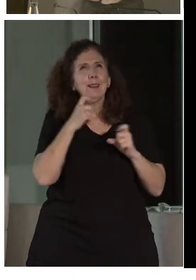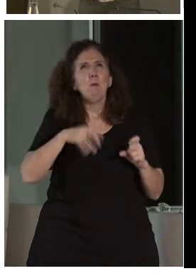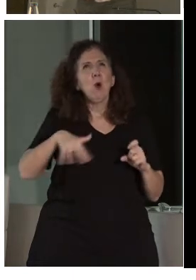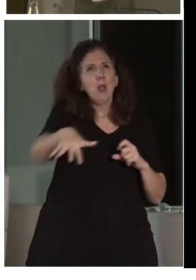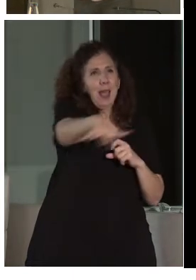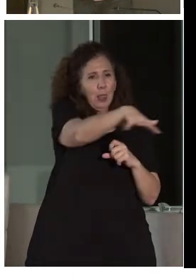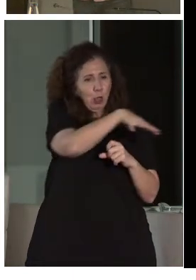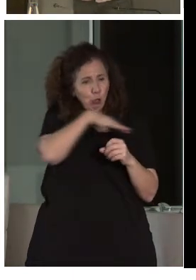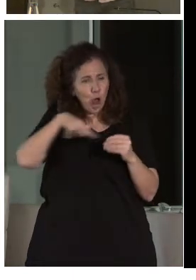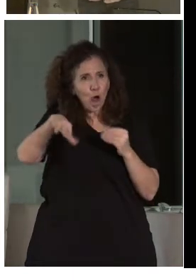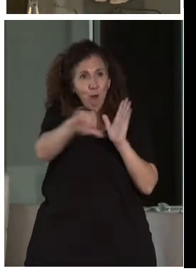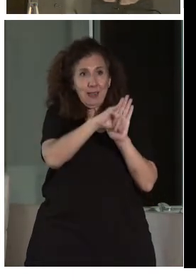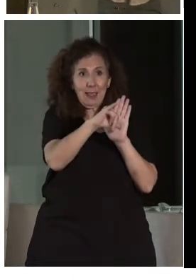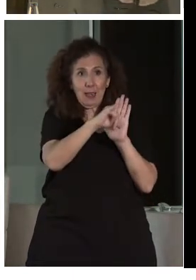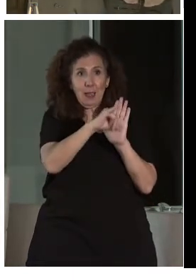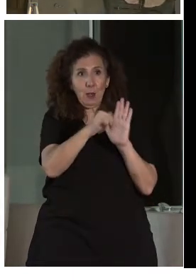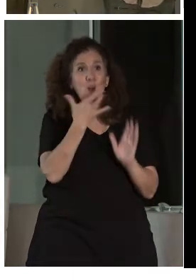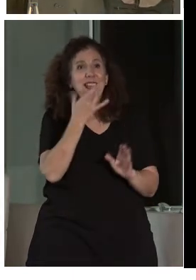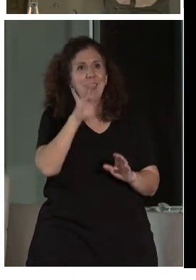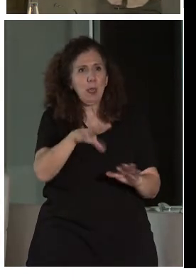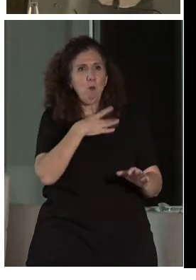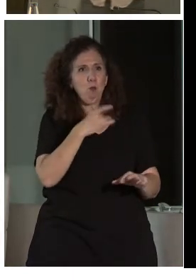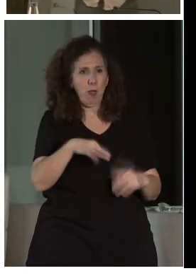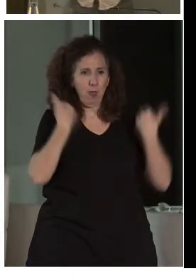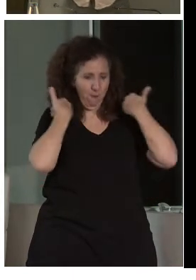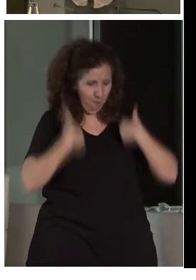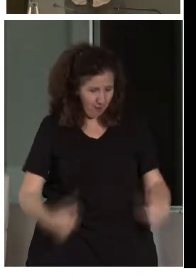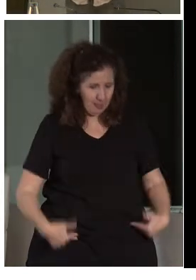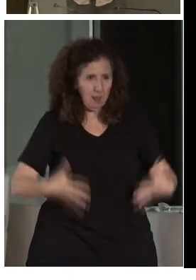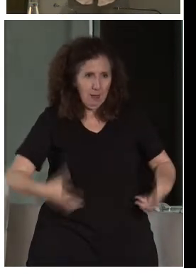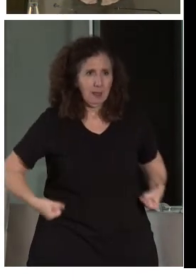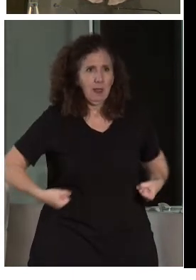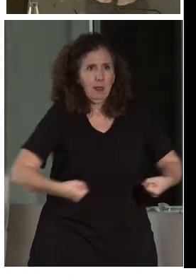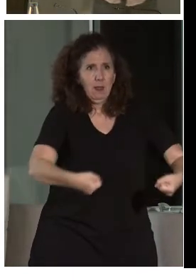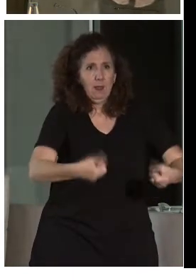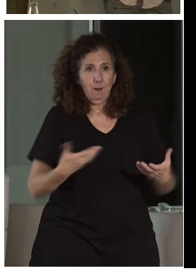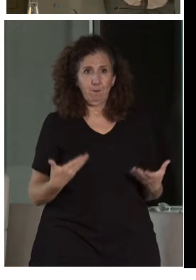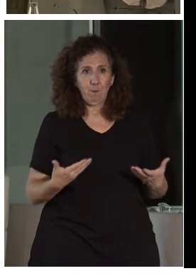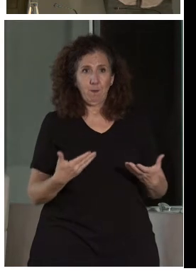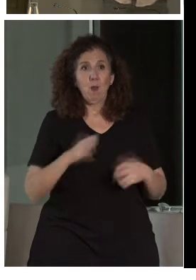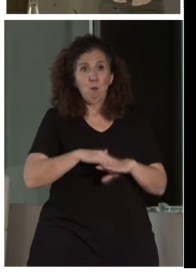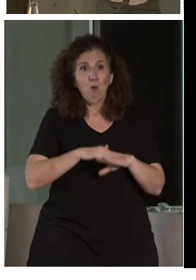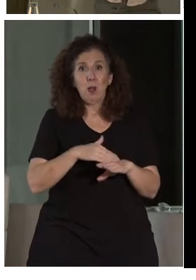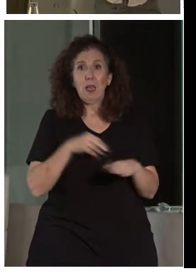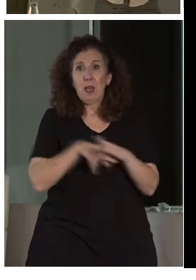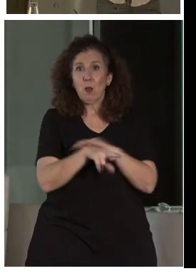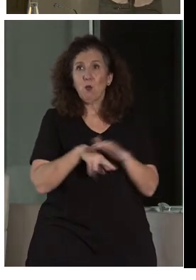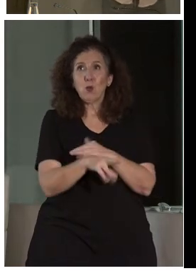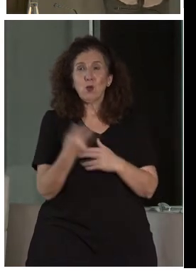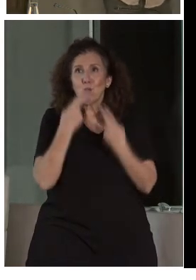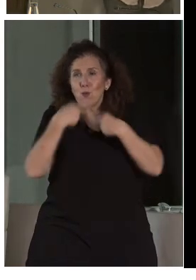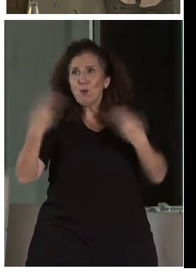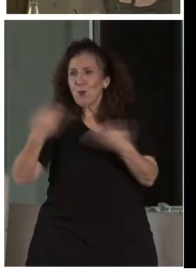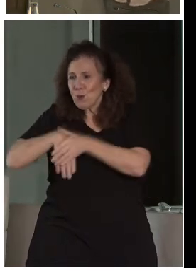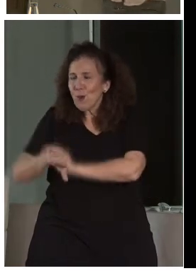quién puede llevar una Yolet, ¿no? Porque al final, que los recursos públicos que han costado tanto dinero estén guardados es un